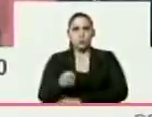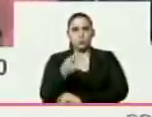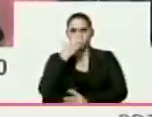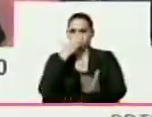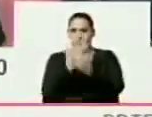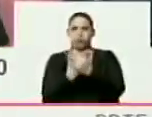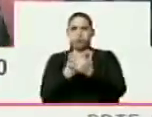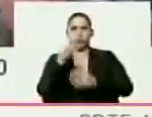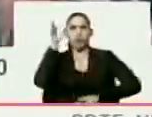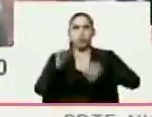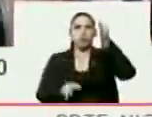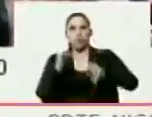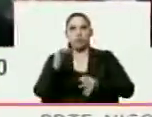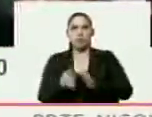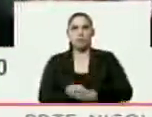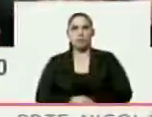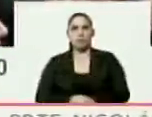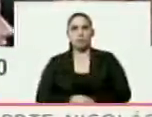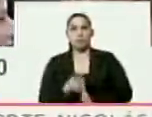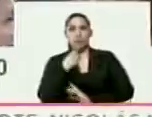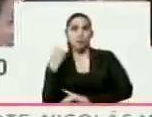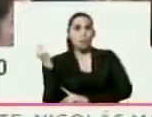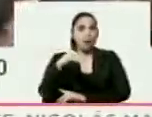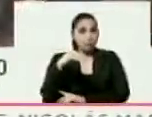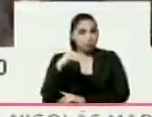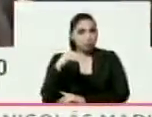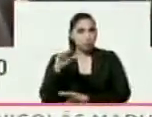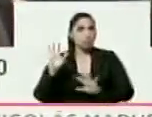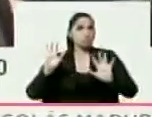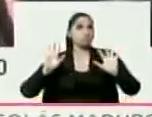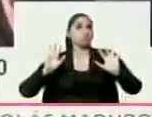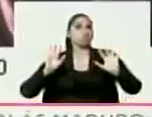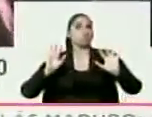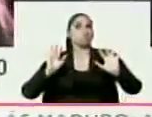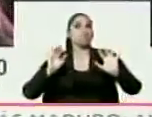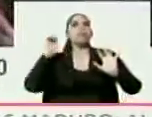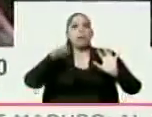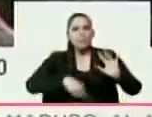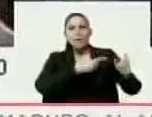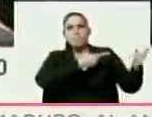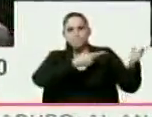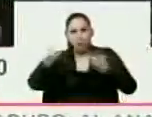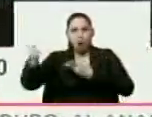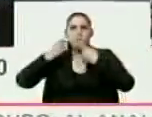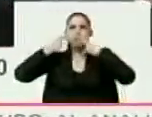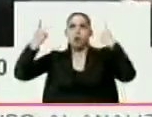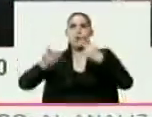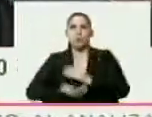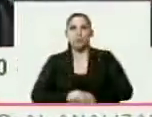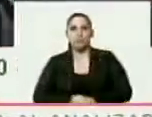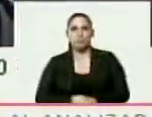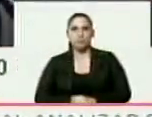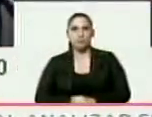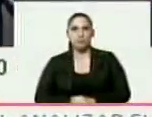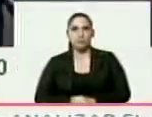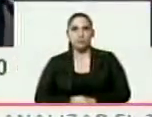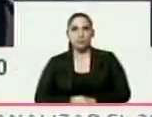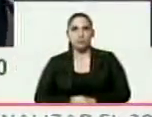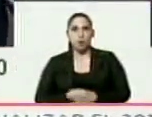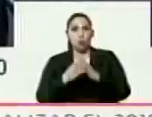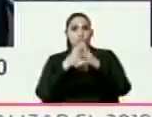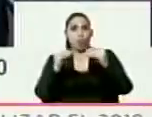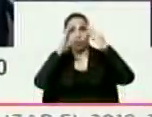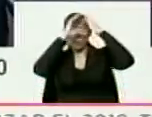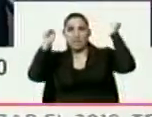tribunales. Y digo más, hago invitación pública a los senadores